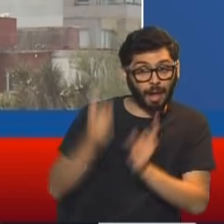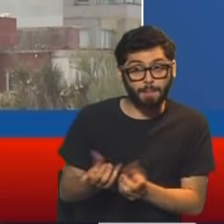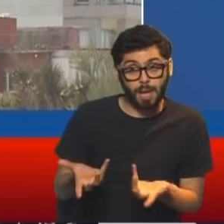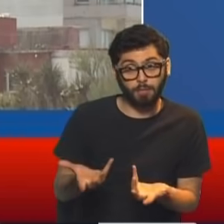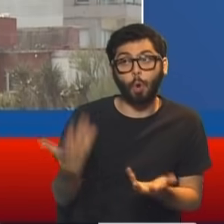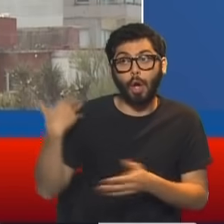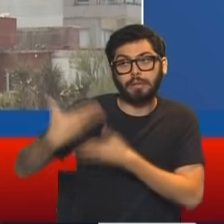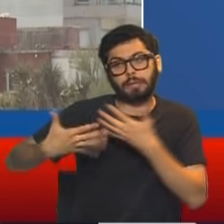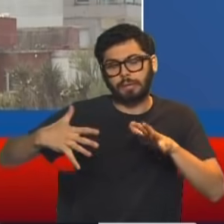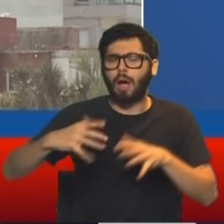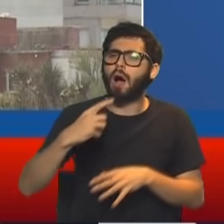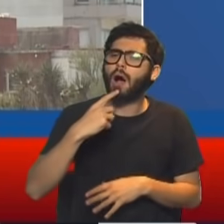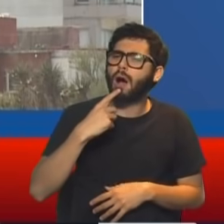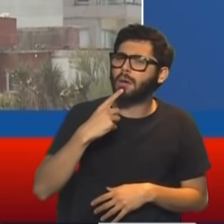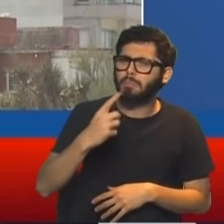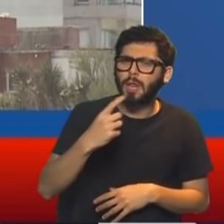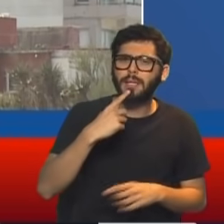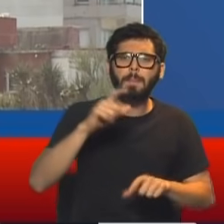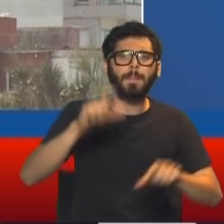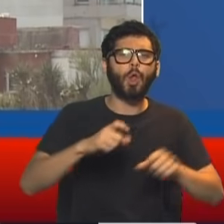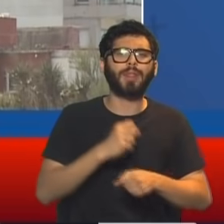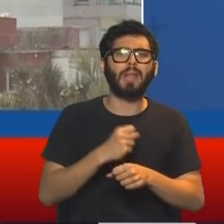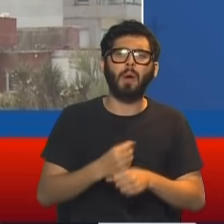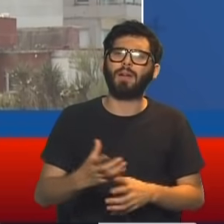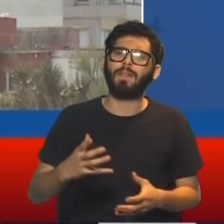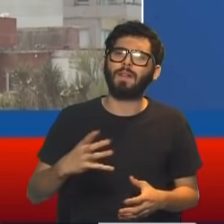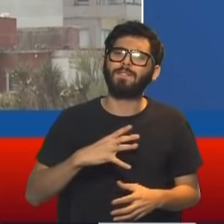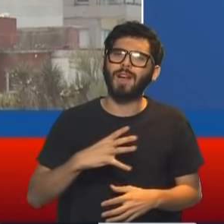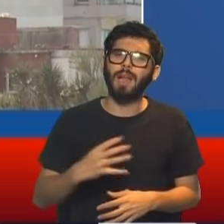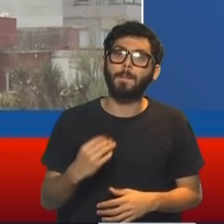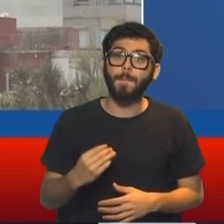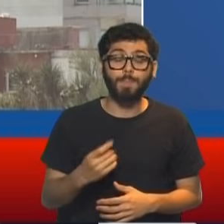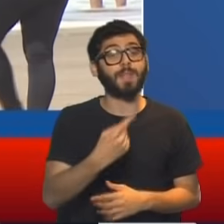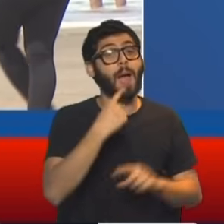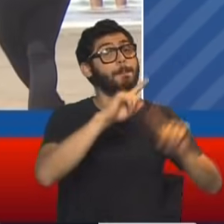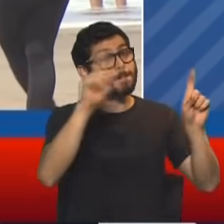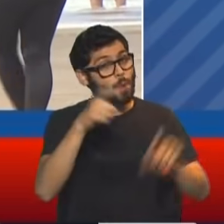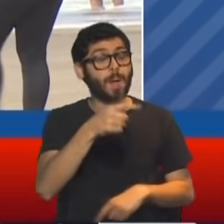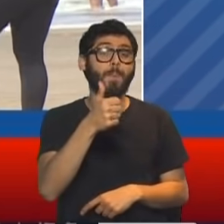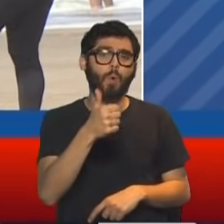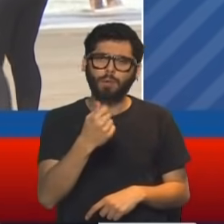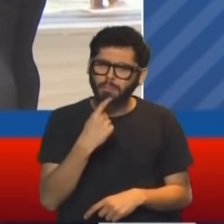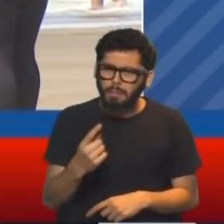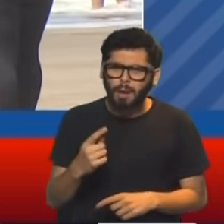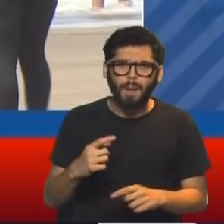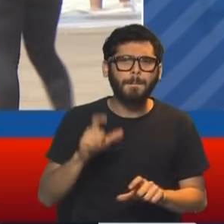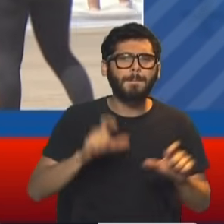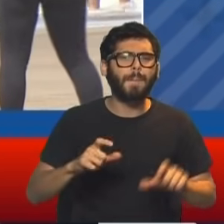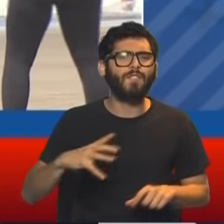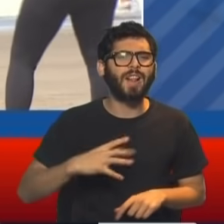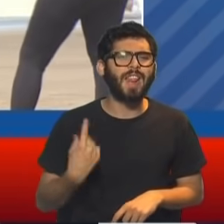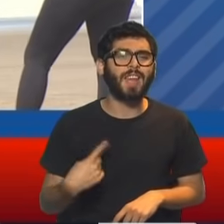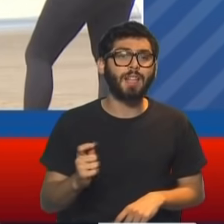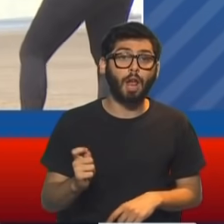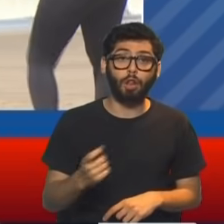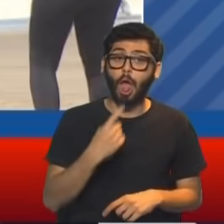¿no? Ahora, ¿por qué dice que no consiguen personal? Esa es una hermosa pregunta. ¿Quién no consigue personal?